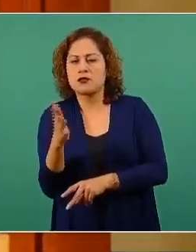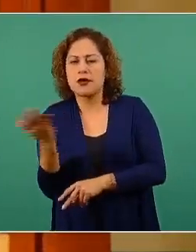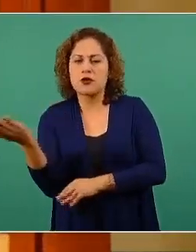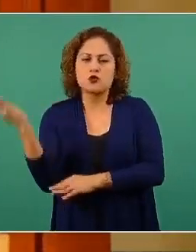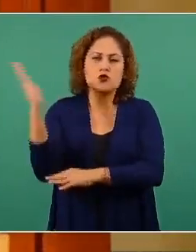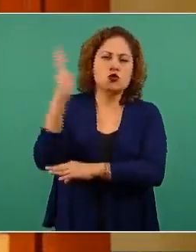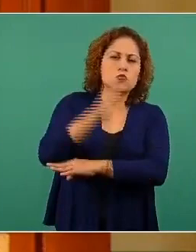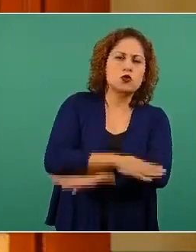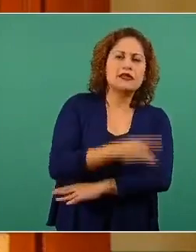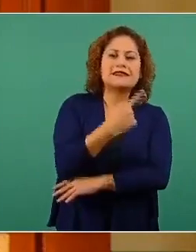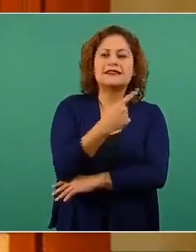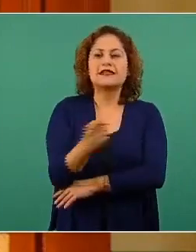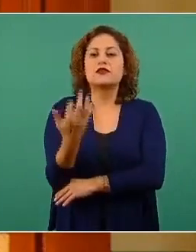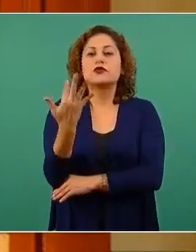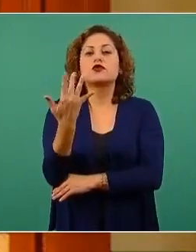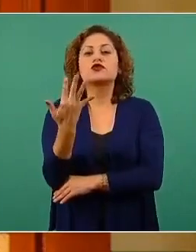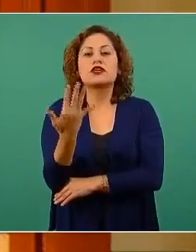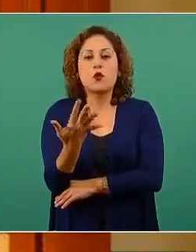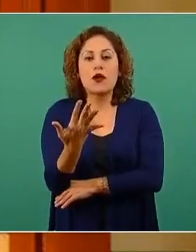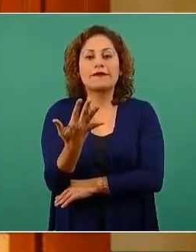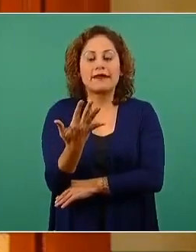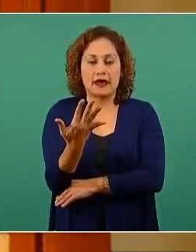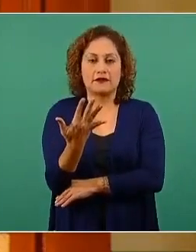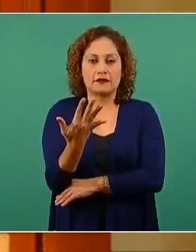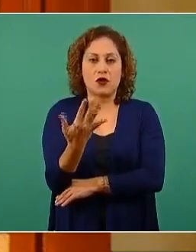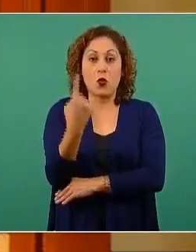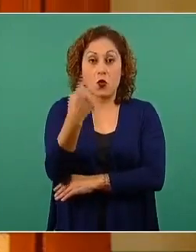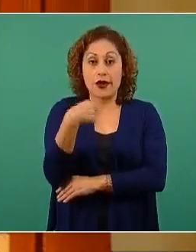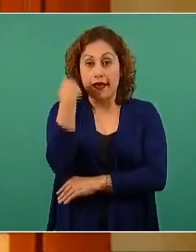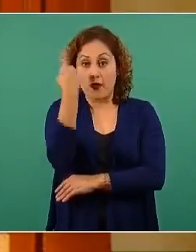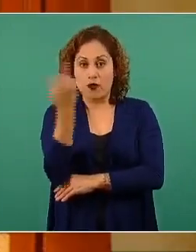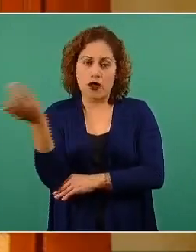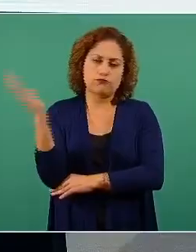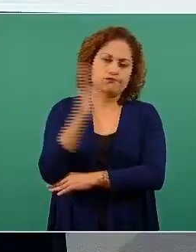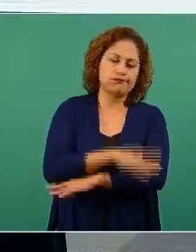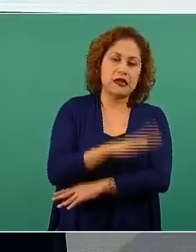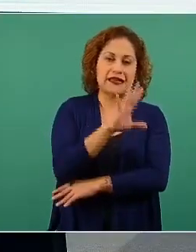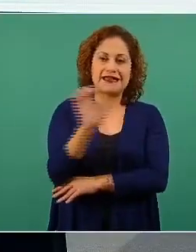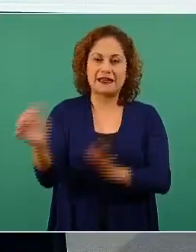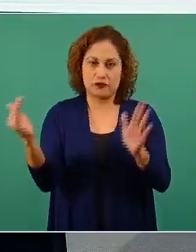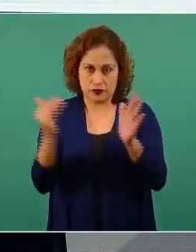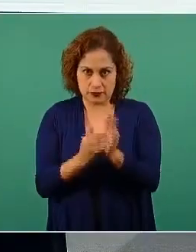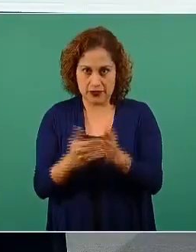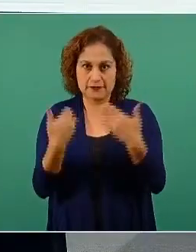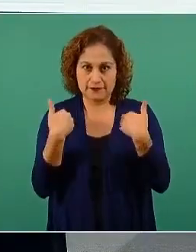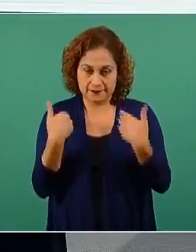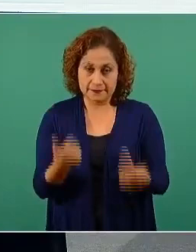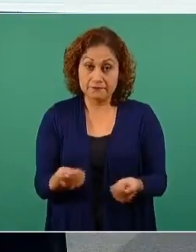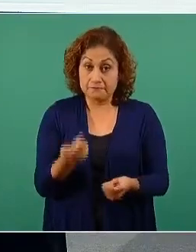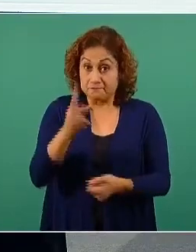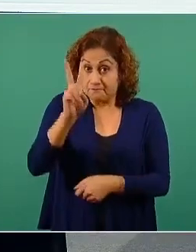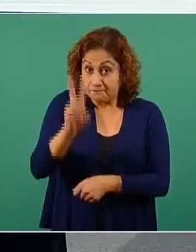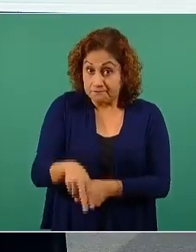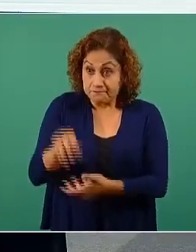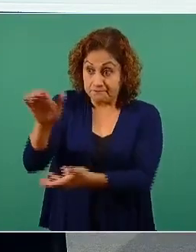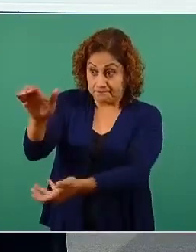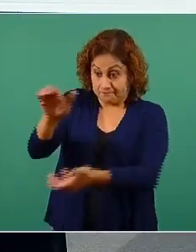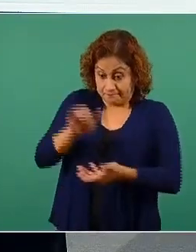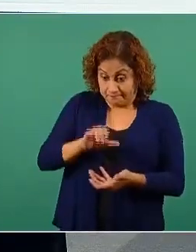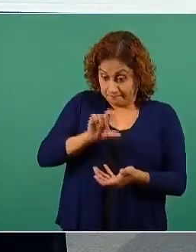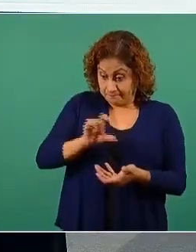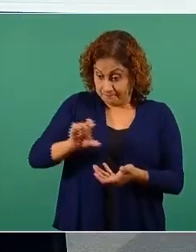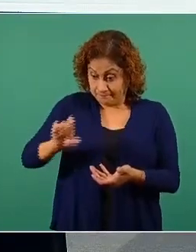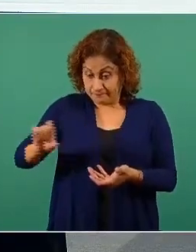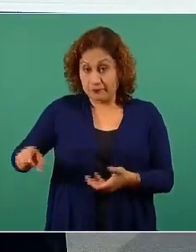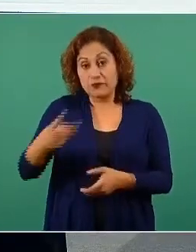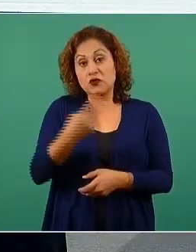personas por hora, para que se logre. Y lo estamos logrando. Hay células de vacunación que en este momento están vacunando hasta